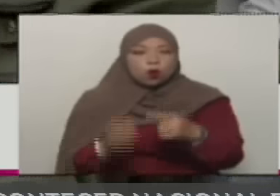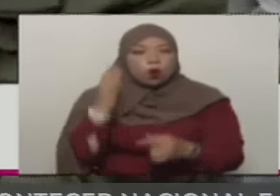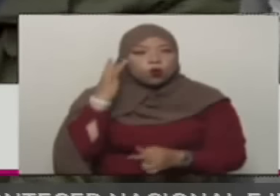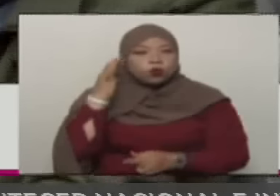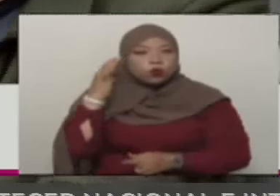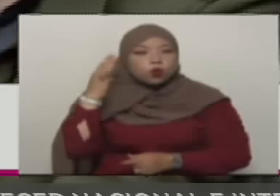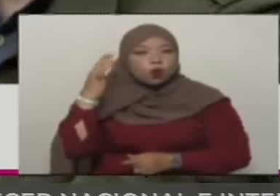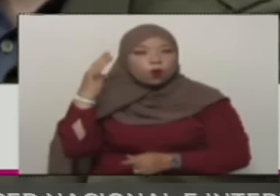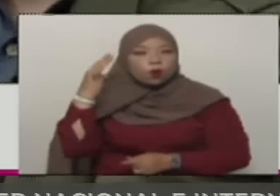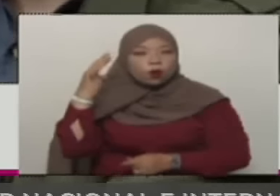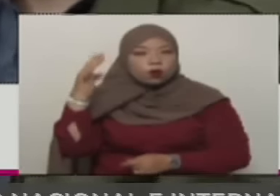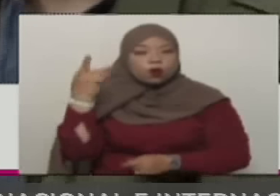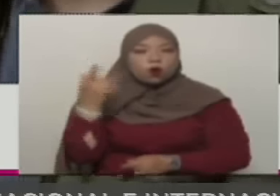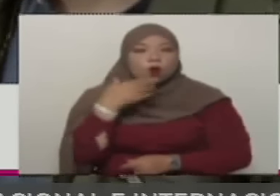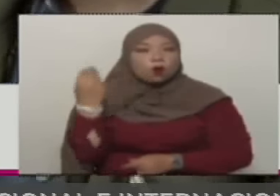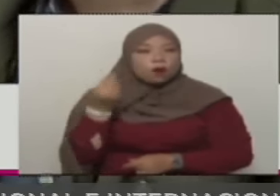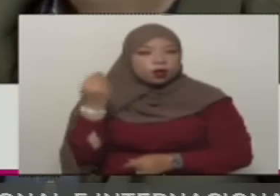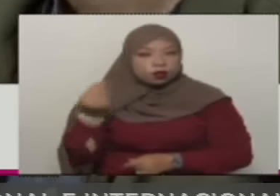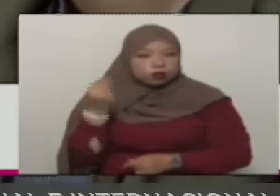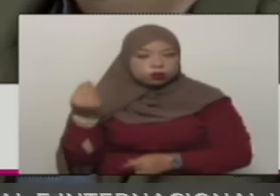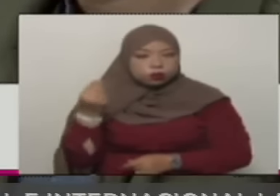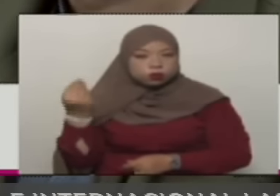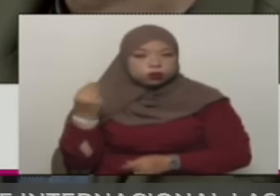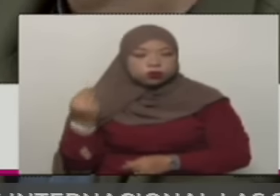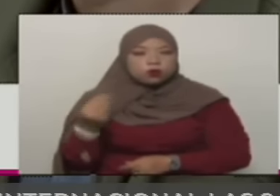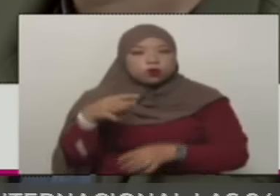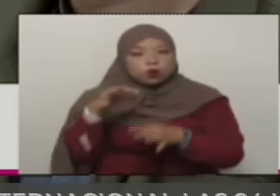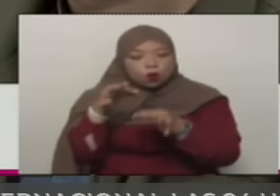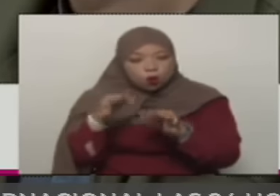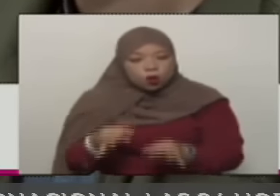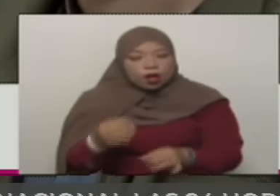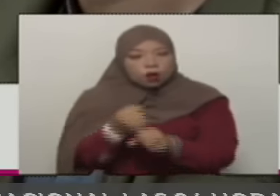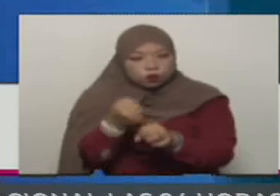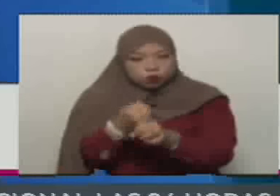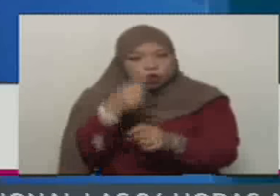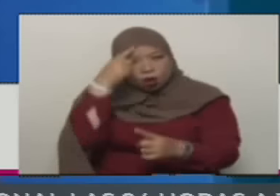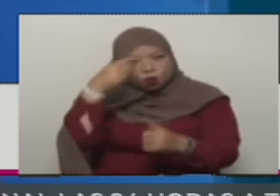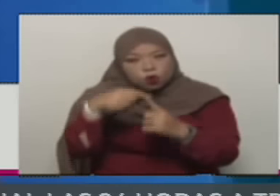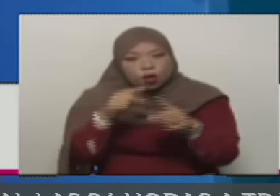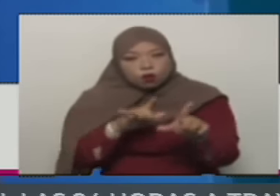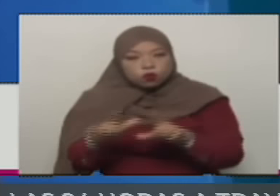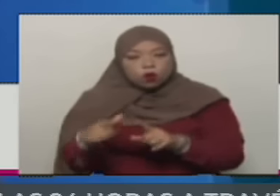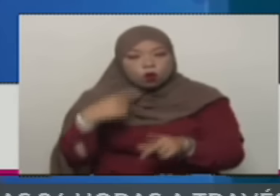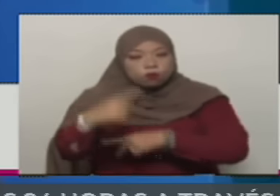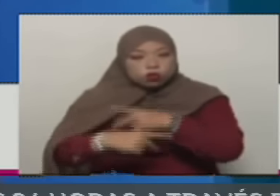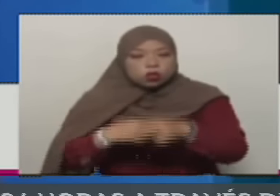tuvieron como jovencitos se han cumplido. Nuestro proceso revolucionario es